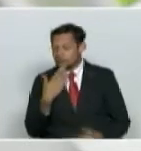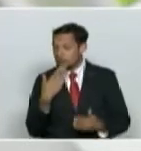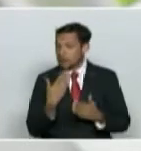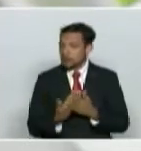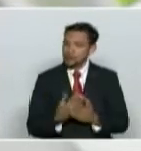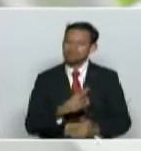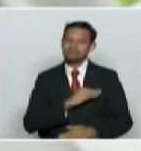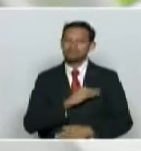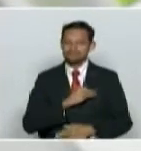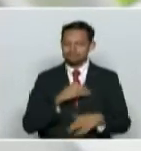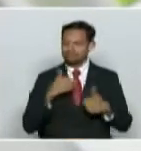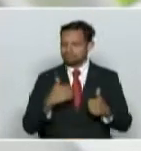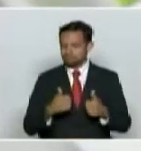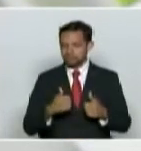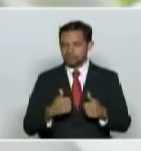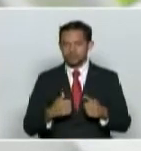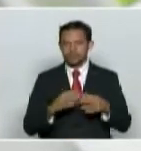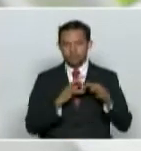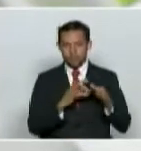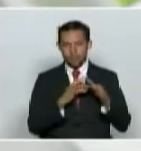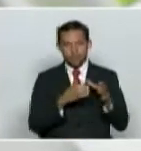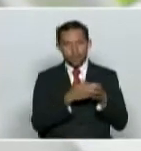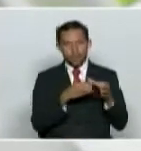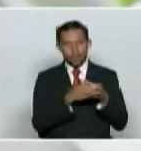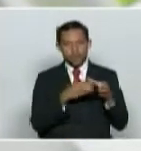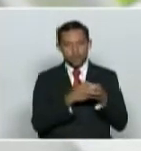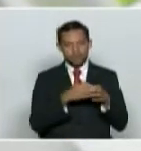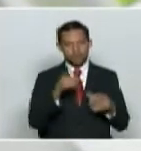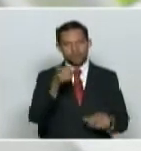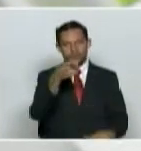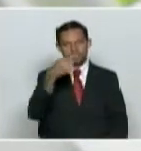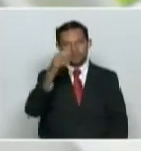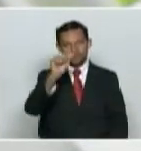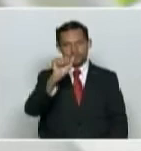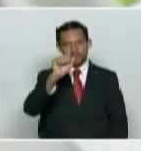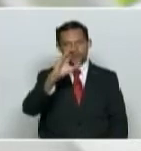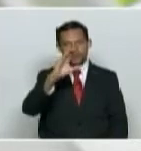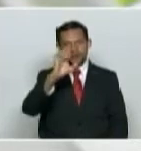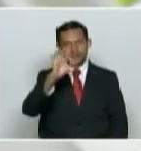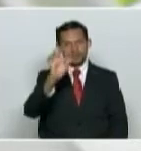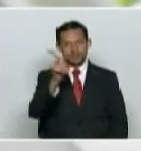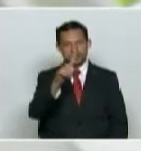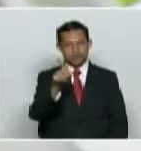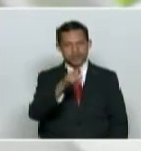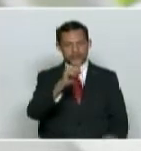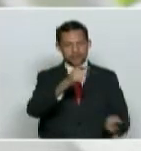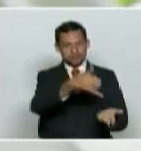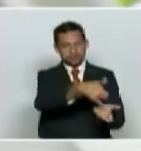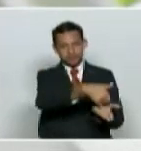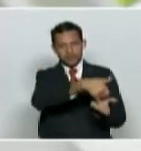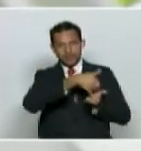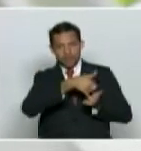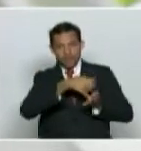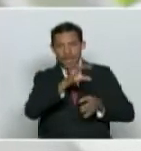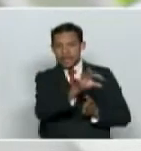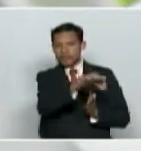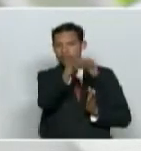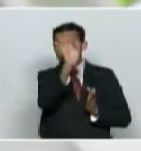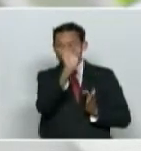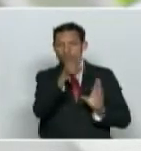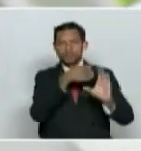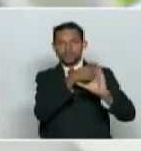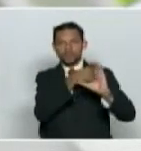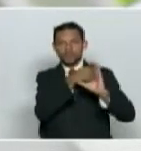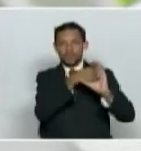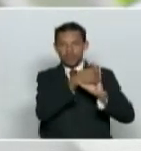Agradecido, yo simplemente a la red de prensa y a Gacetas Colombia que hicieron esta nominación primero y segundo entregar